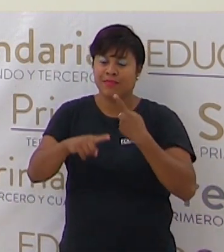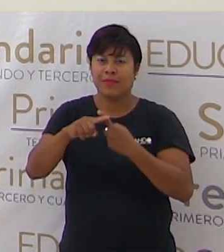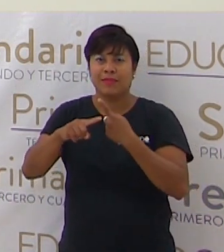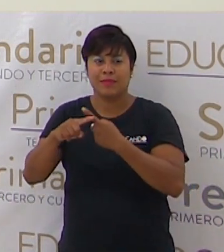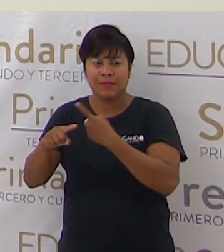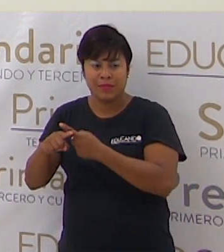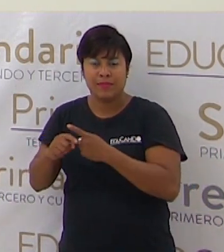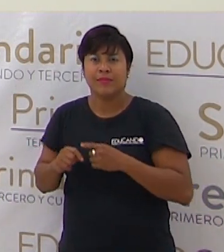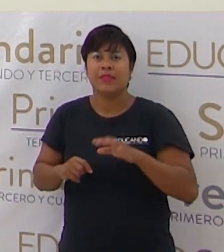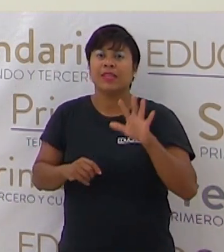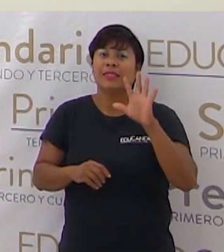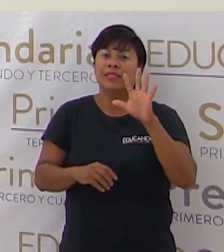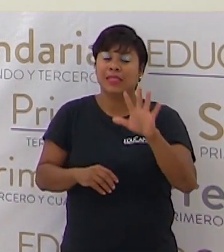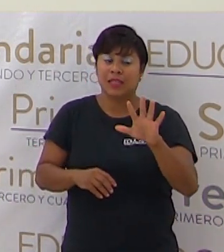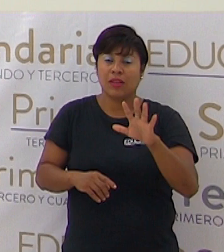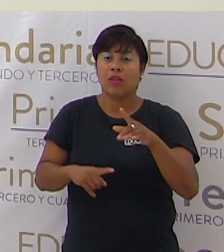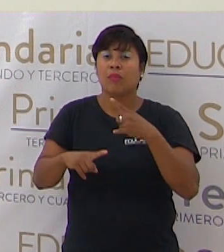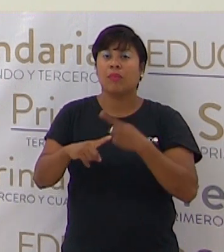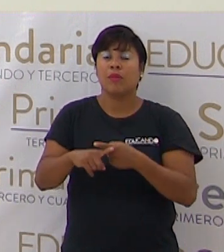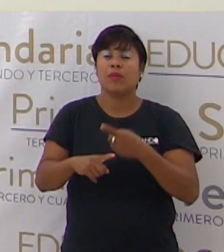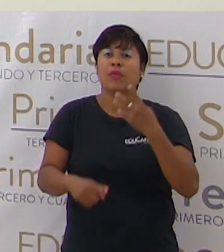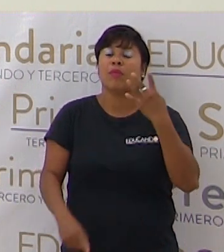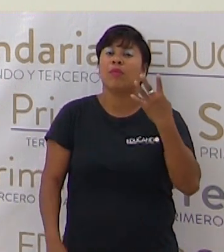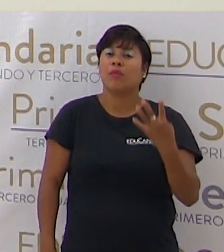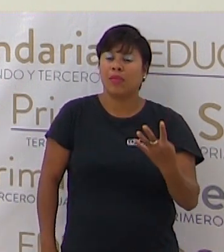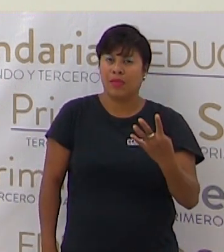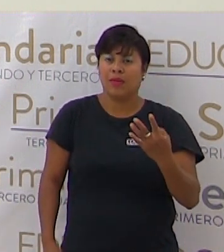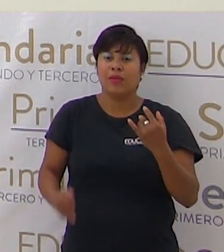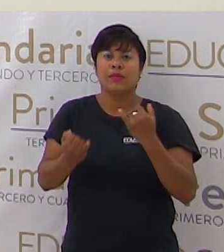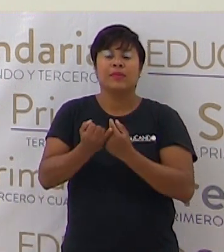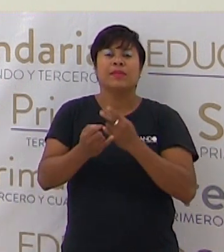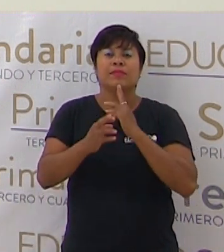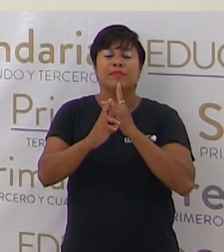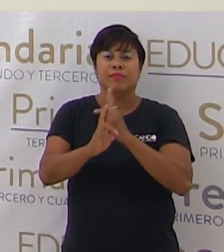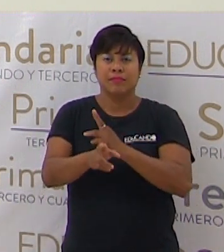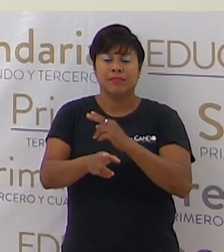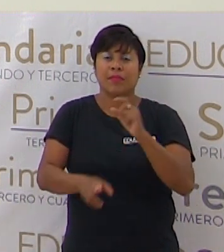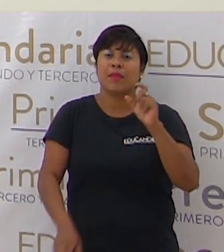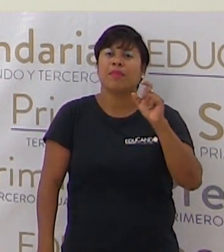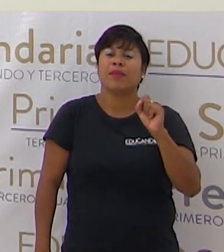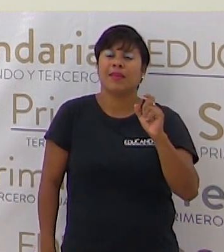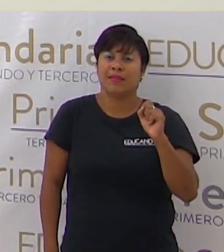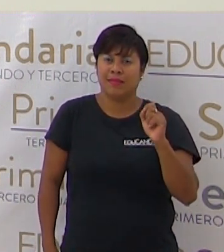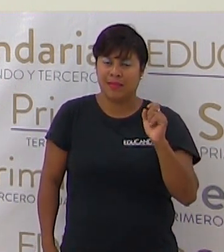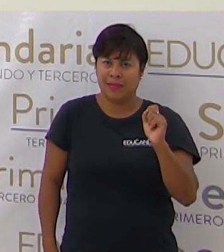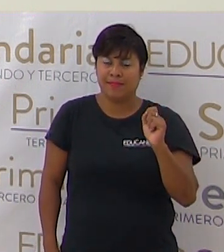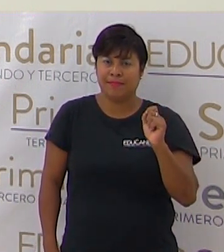multiplico 5 por 4 y me da 20